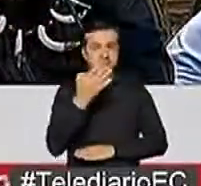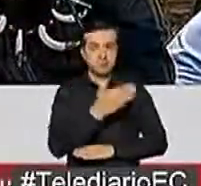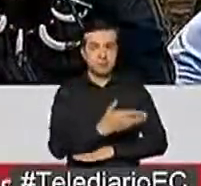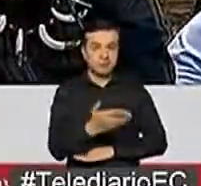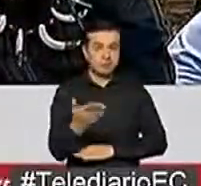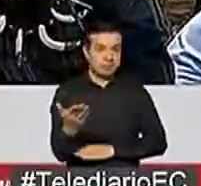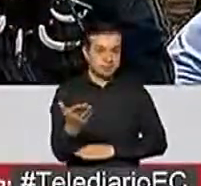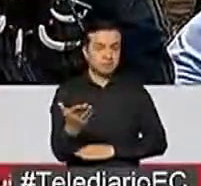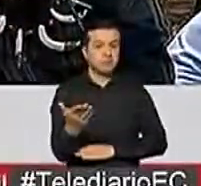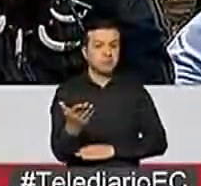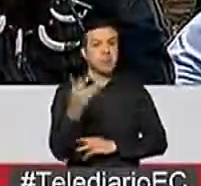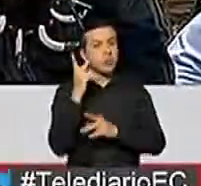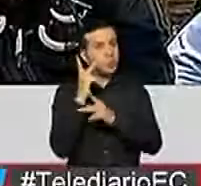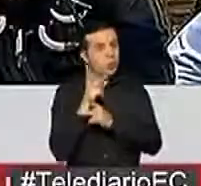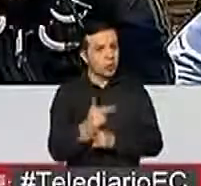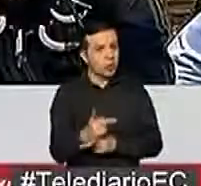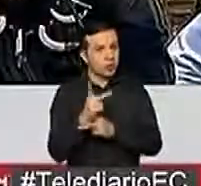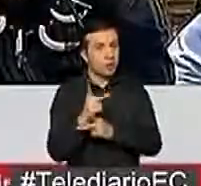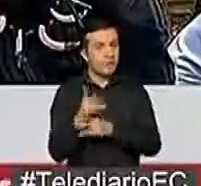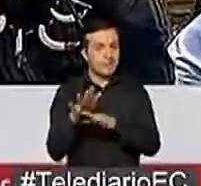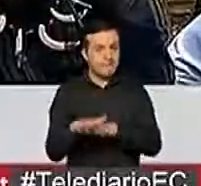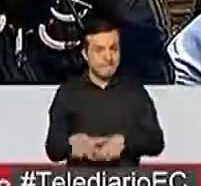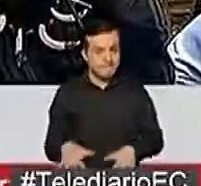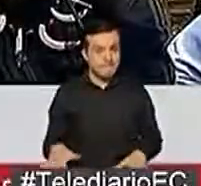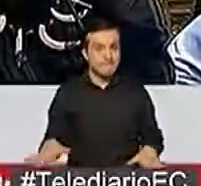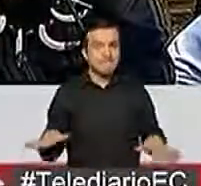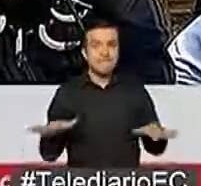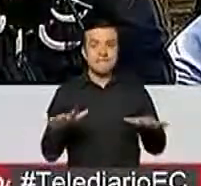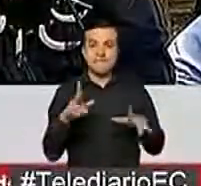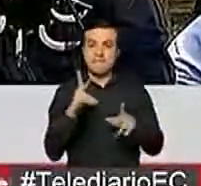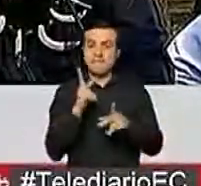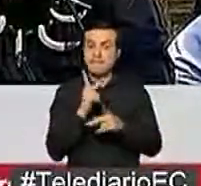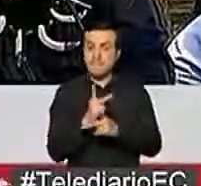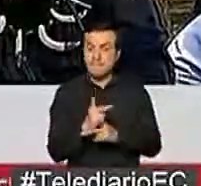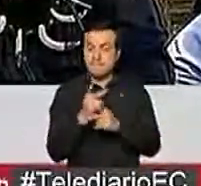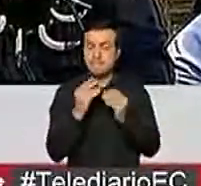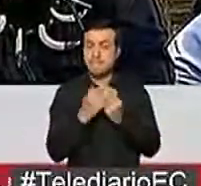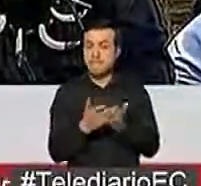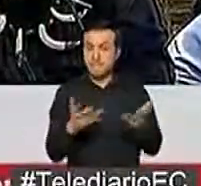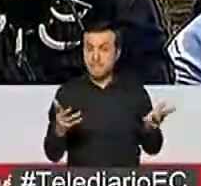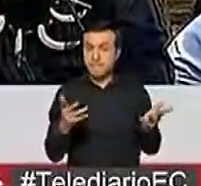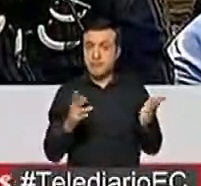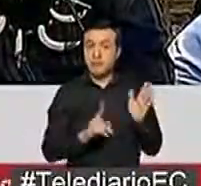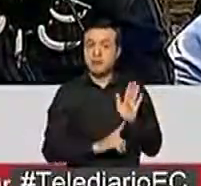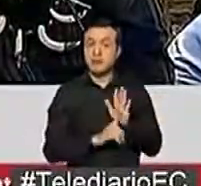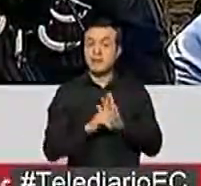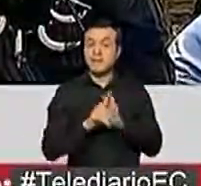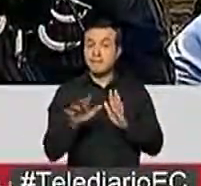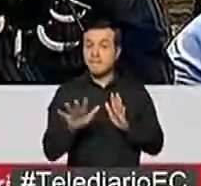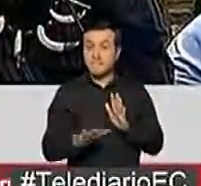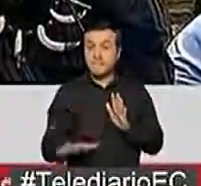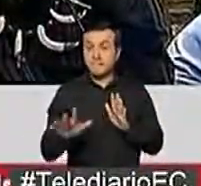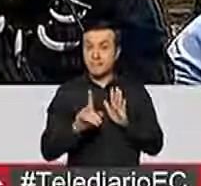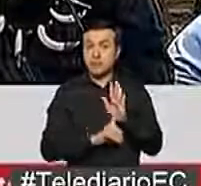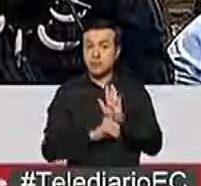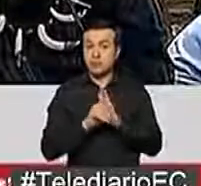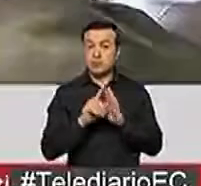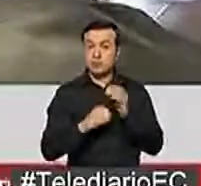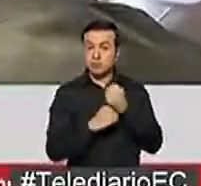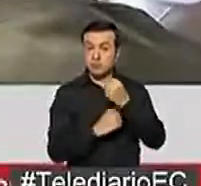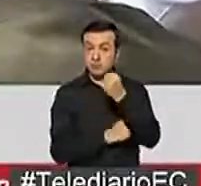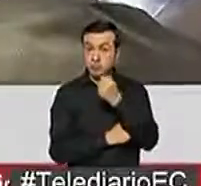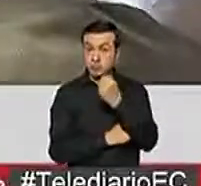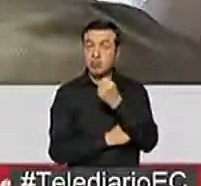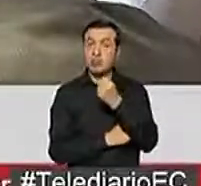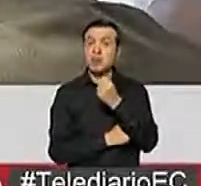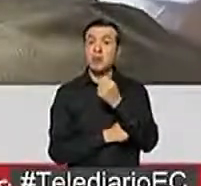la protección, la conservación y el desarrollo sostenible de la Amazonía, que